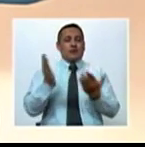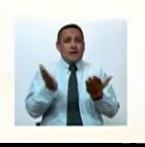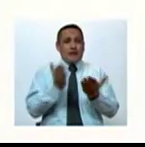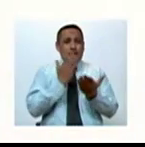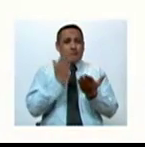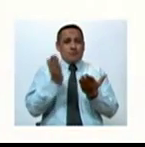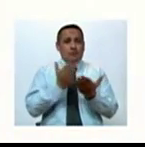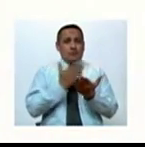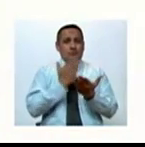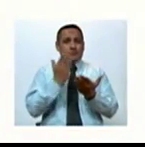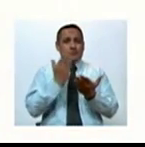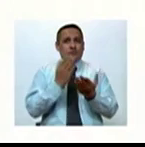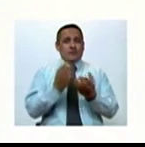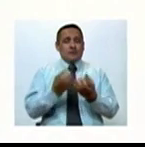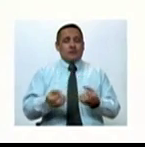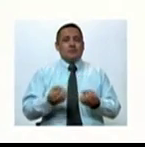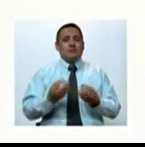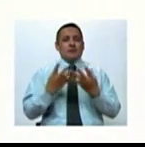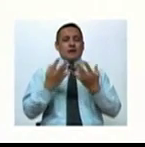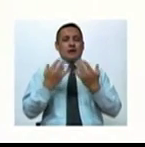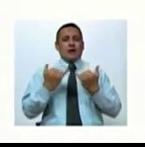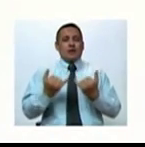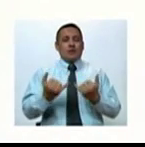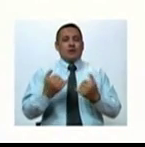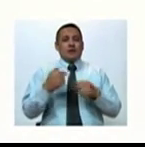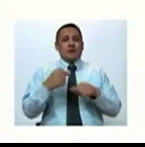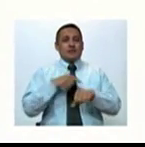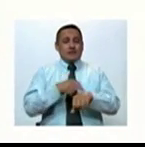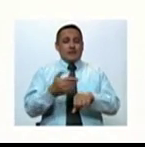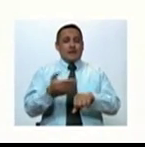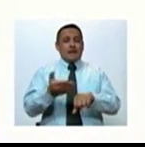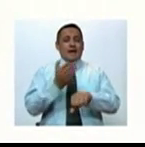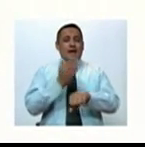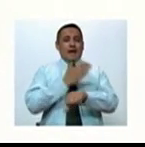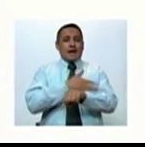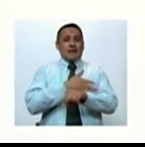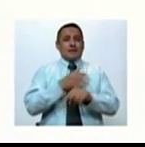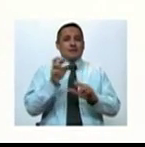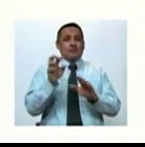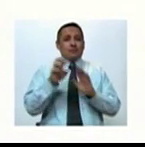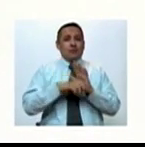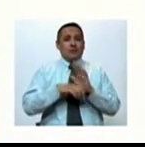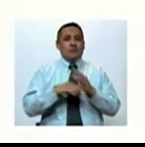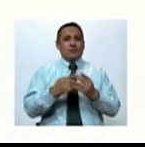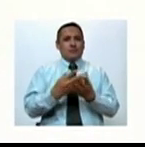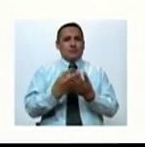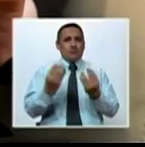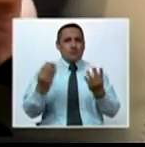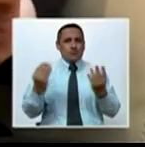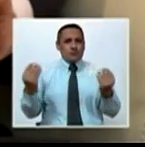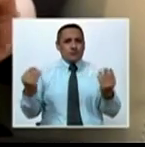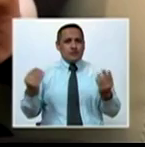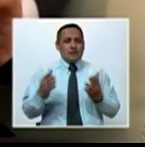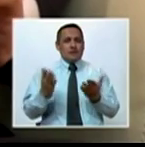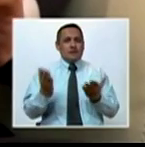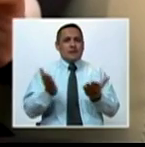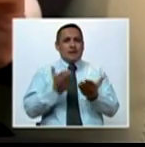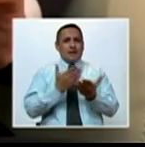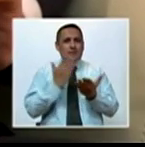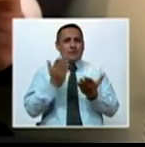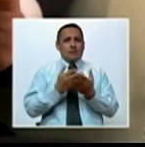publicaciones. Bueno, sí, hemos tenido en estos últimos programas una seguidilla